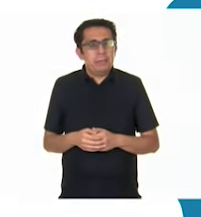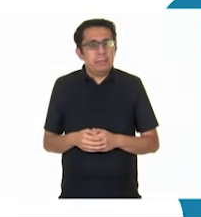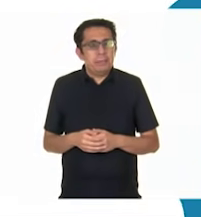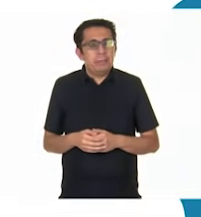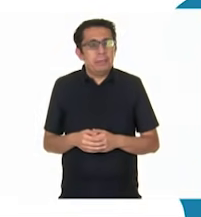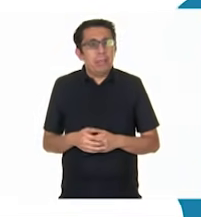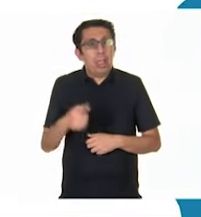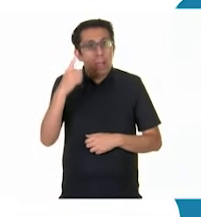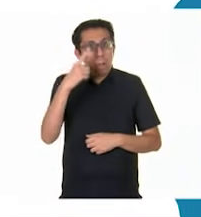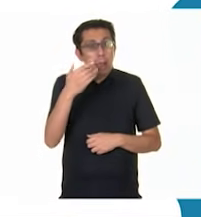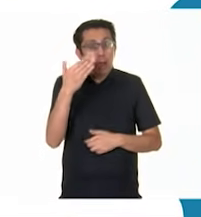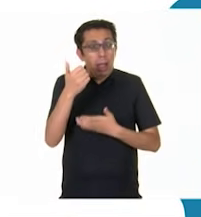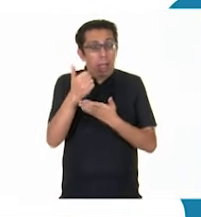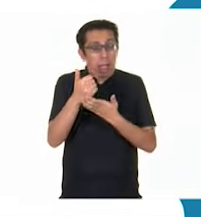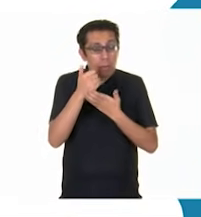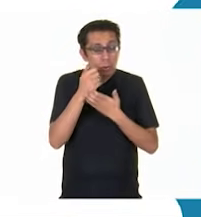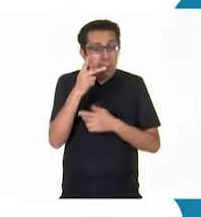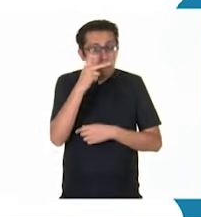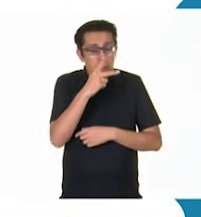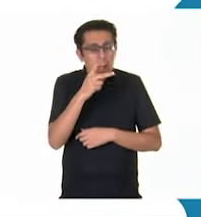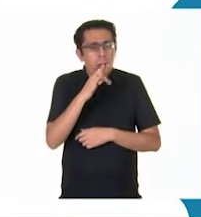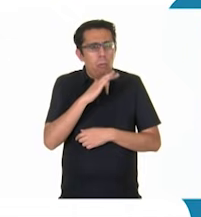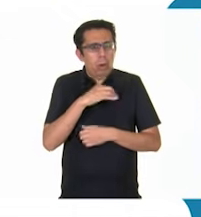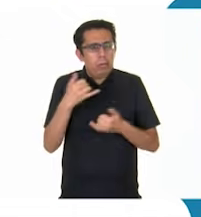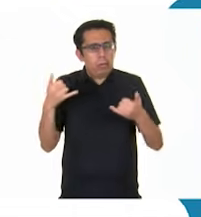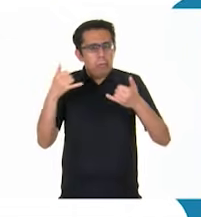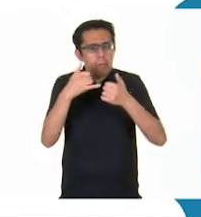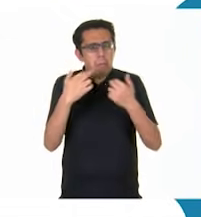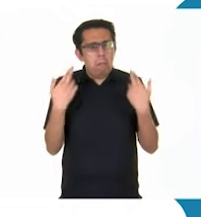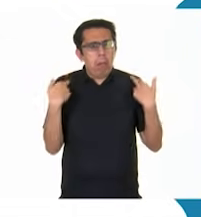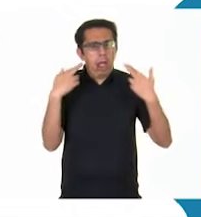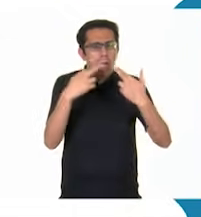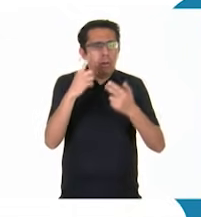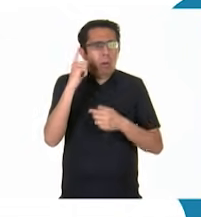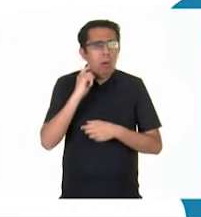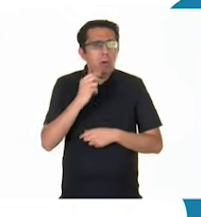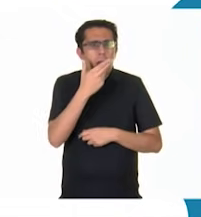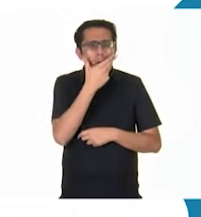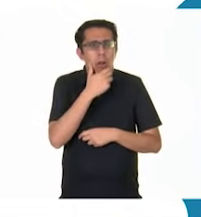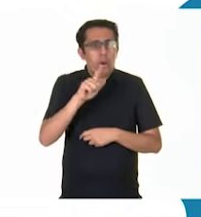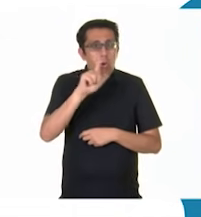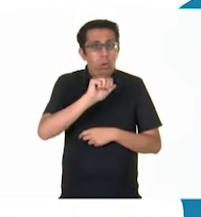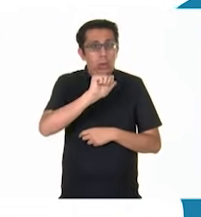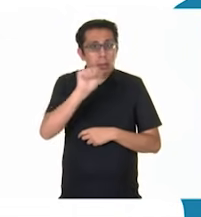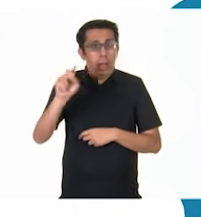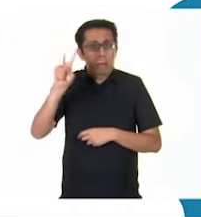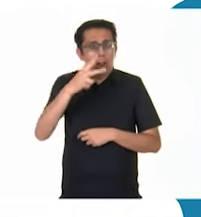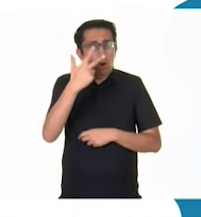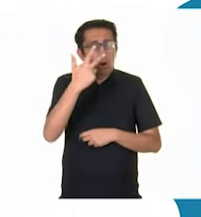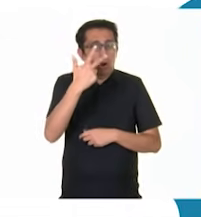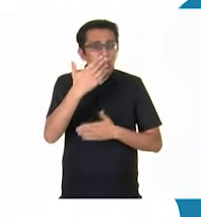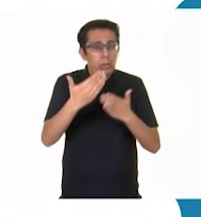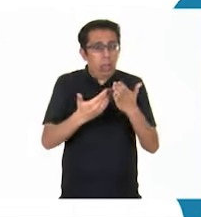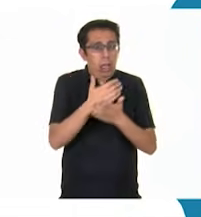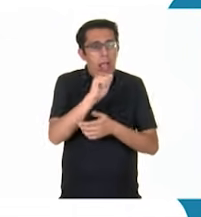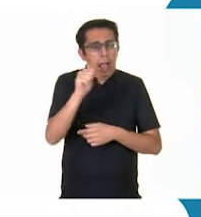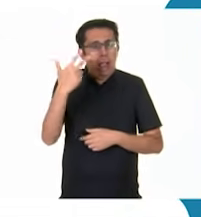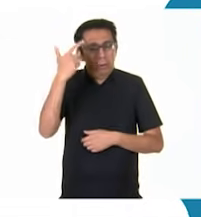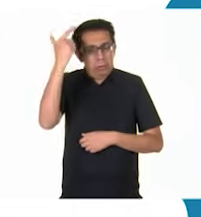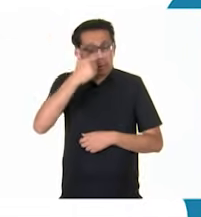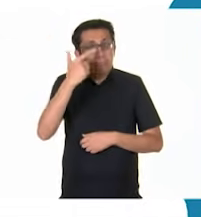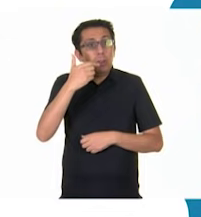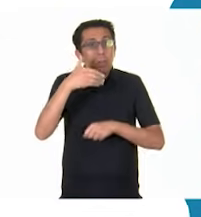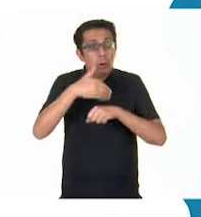Para solicitar apoyo pedagógico, comunícate con maestras y maestros de lunes a viernes de 8 a 20 horas al